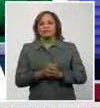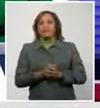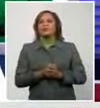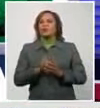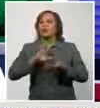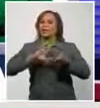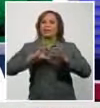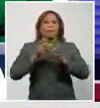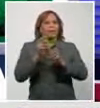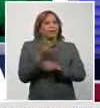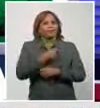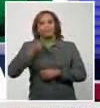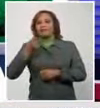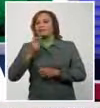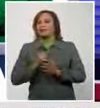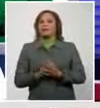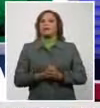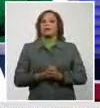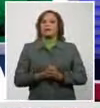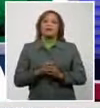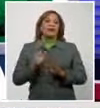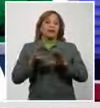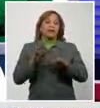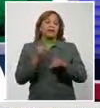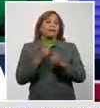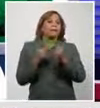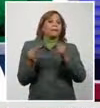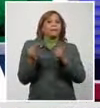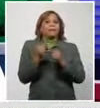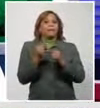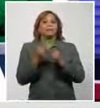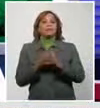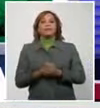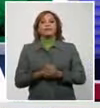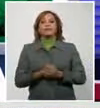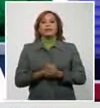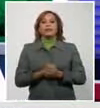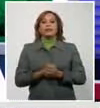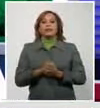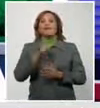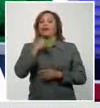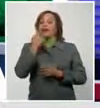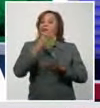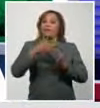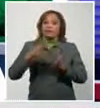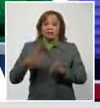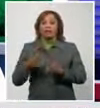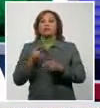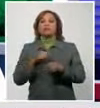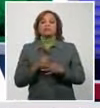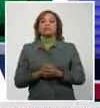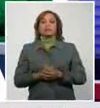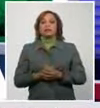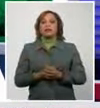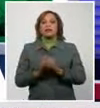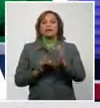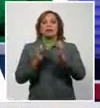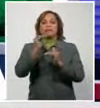complican muchas veces y salvo excepciones, entre los fallecidos es el mayor porciento.